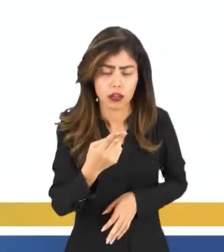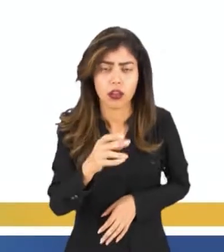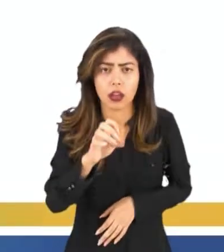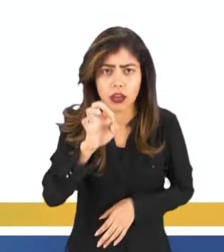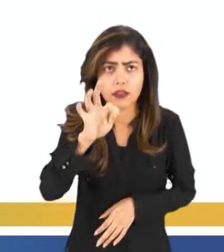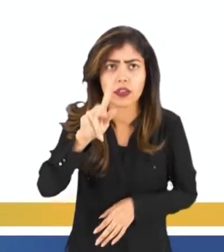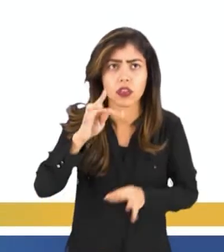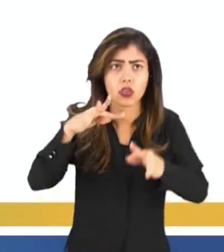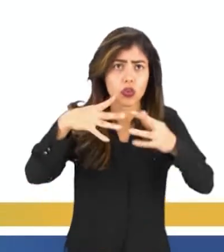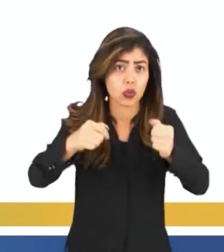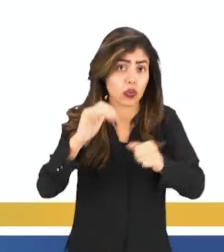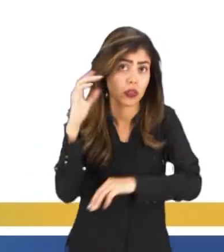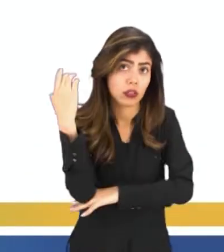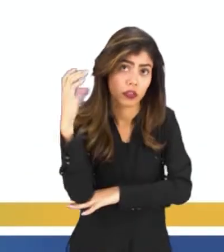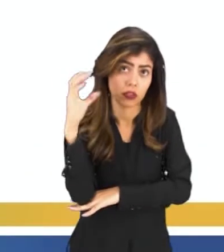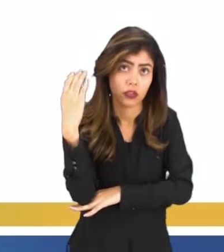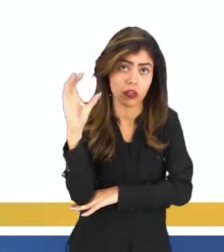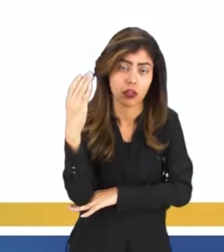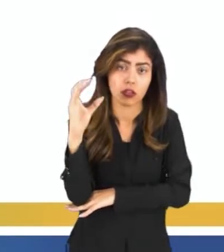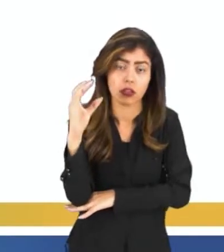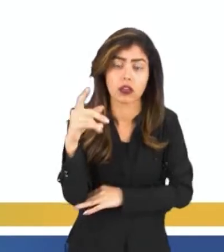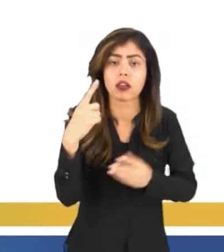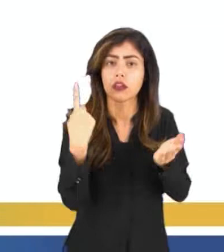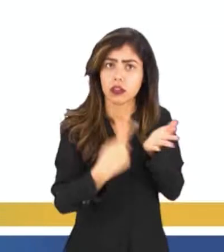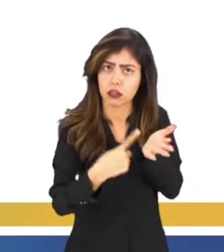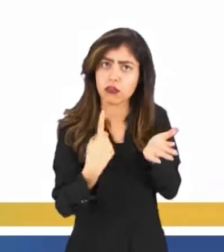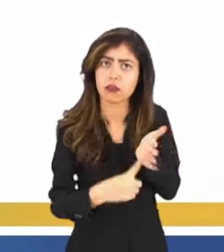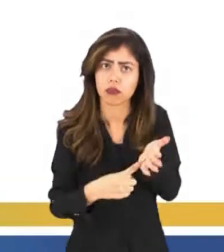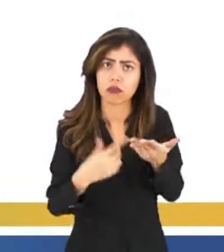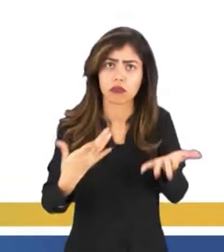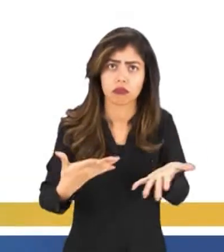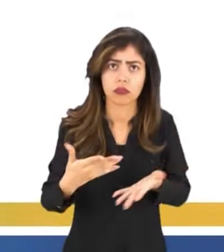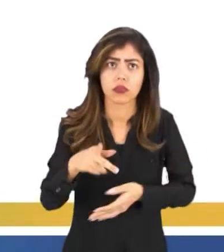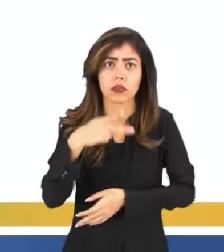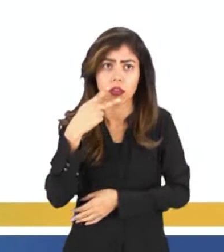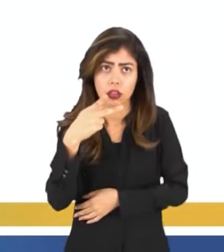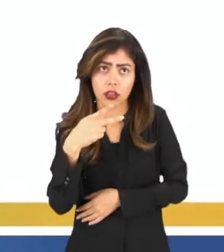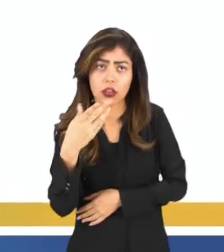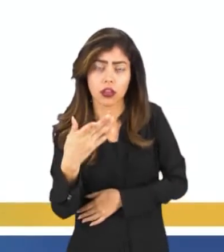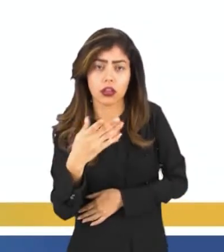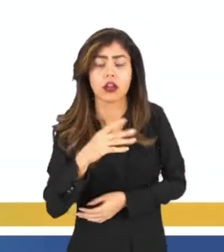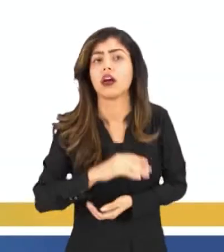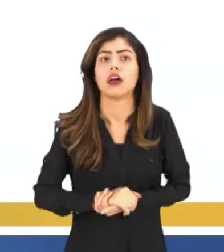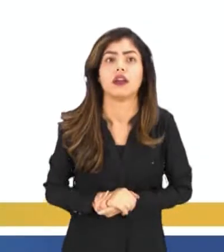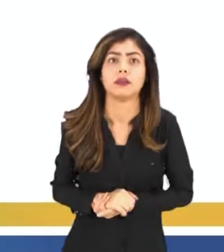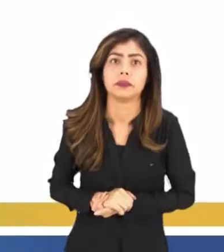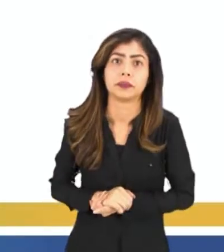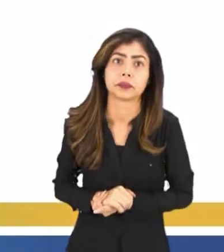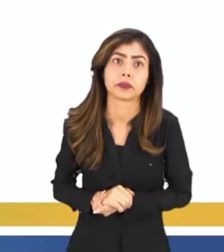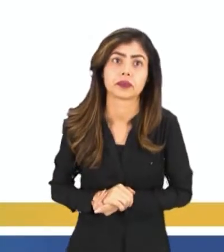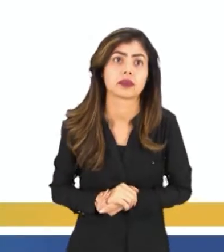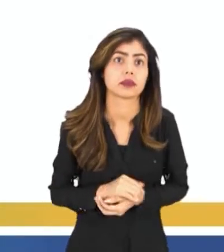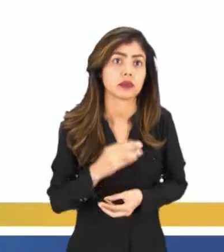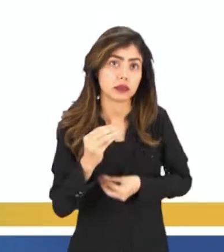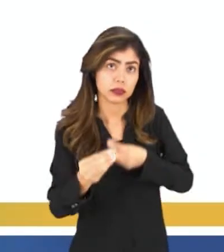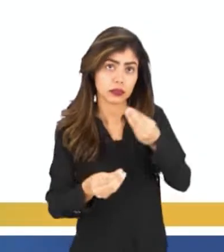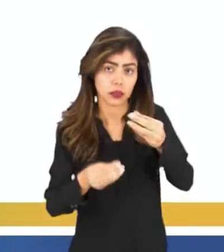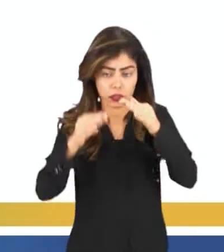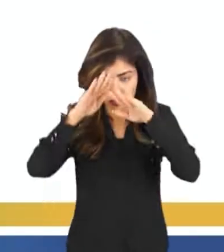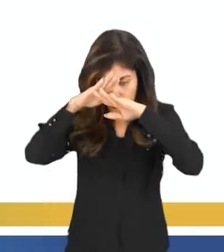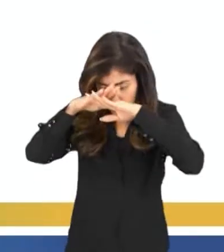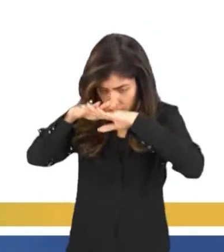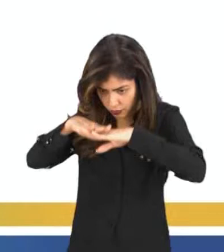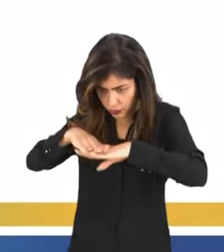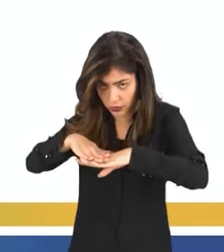que todos los cientistas coinciden con afirmación me voy a firmar con una humildad